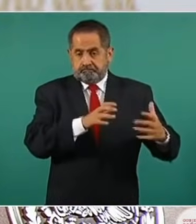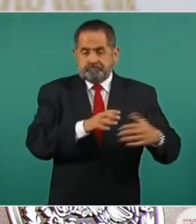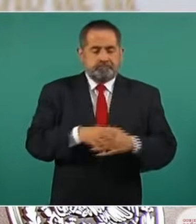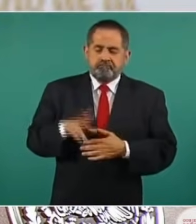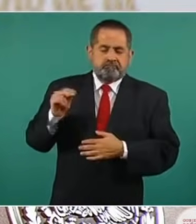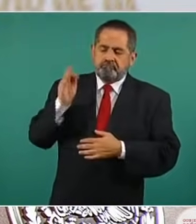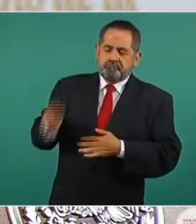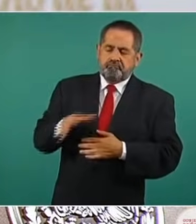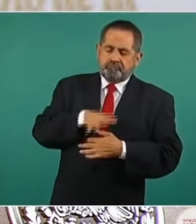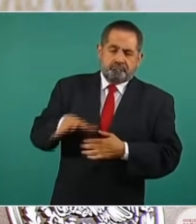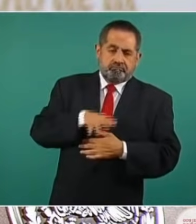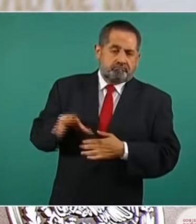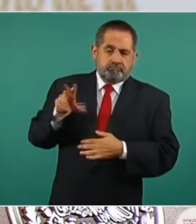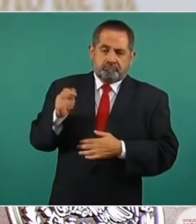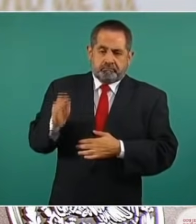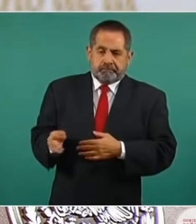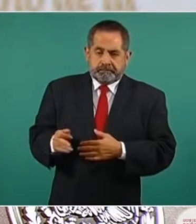no aceptaron.